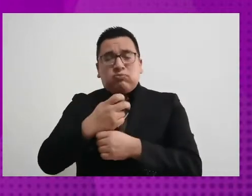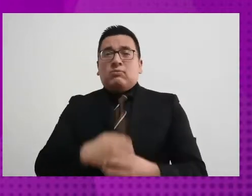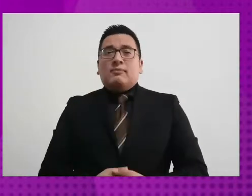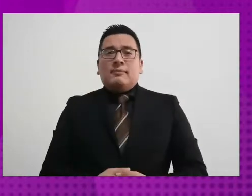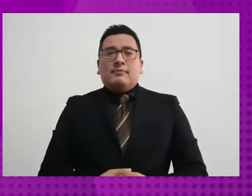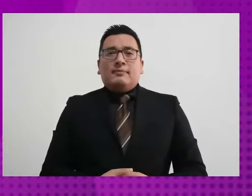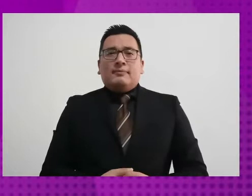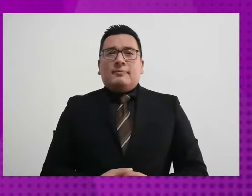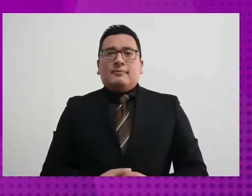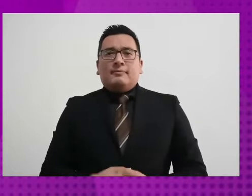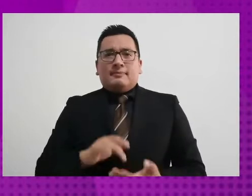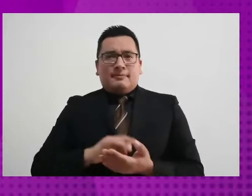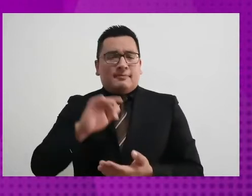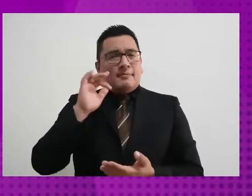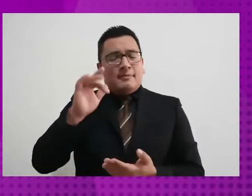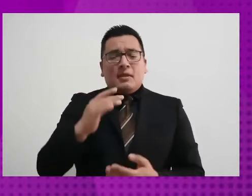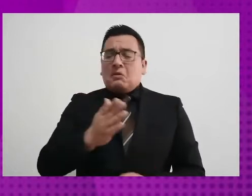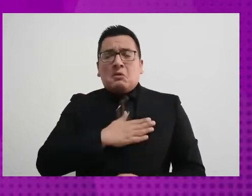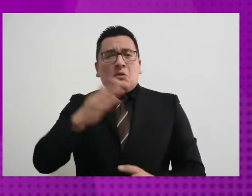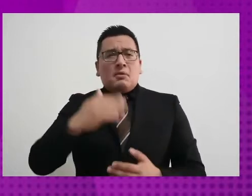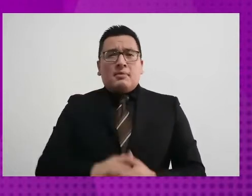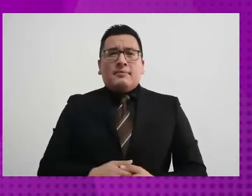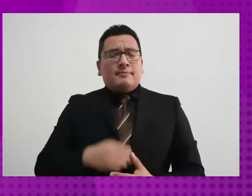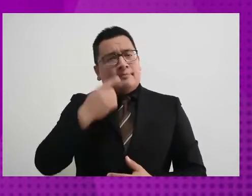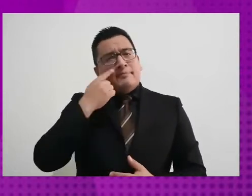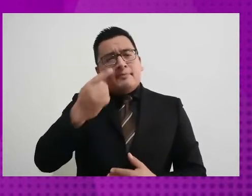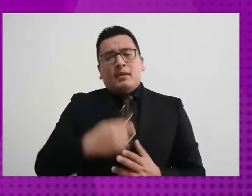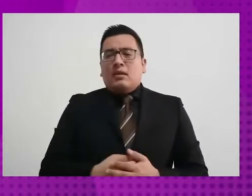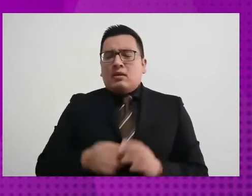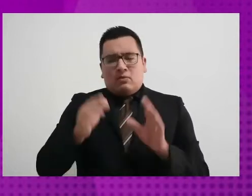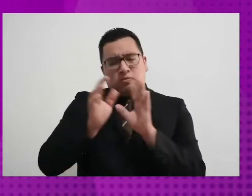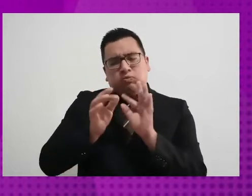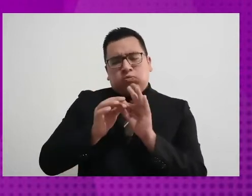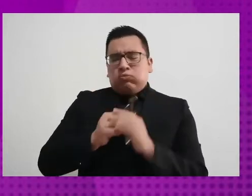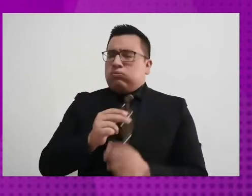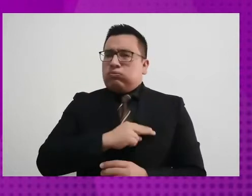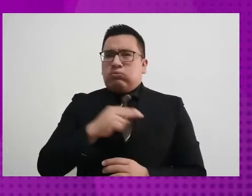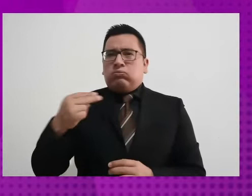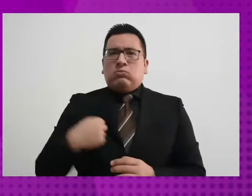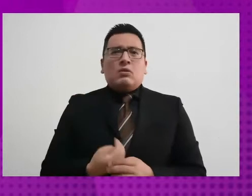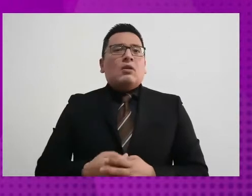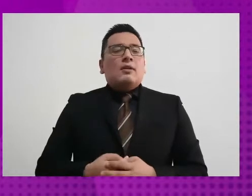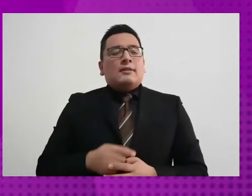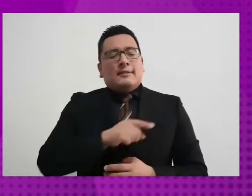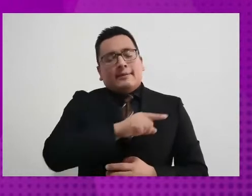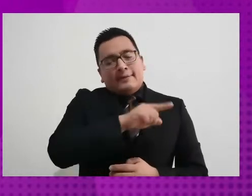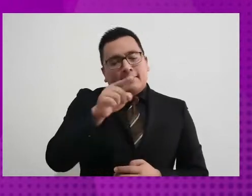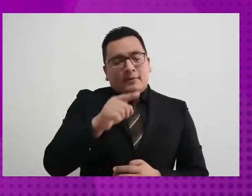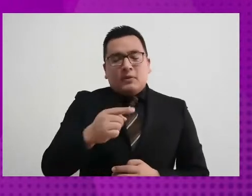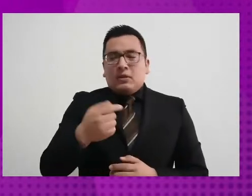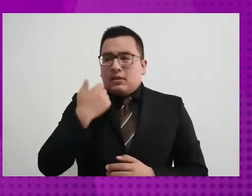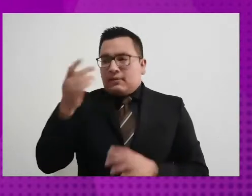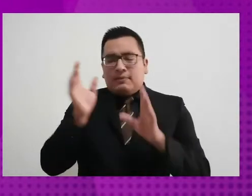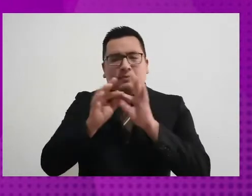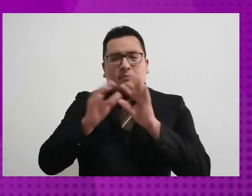programa. Muchas gracias. Bueno, pues para contextualizar un poco a nuestros radioescuchas,